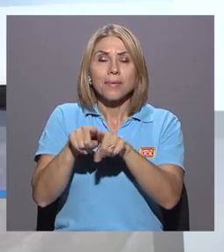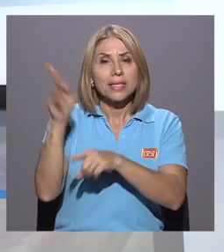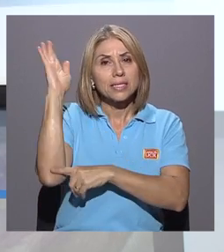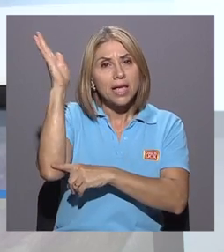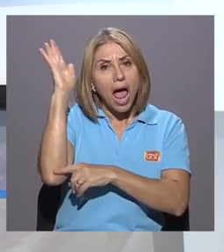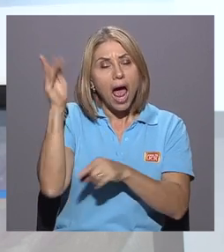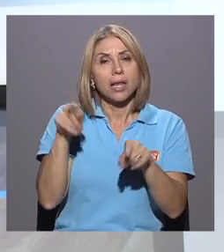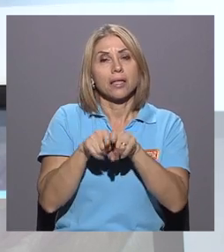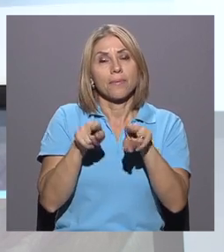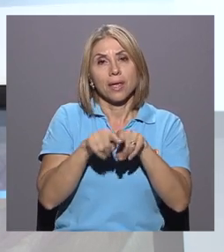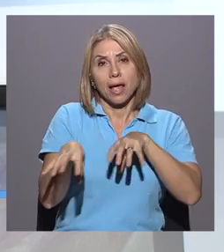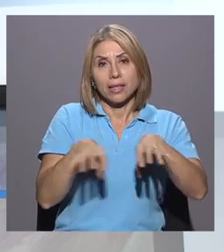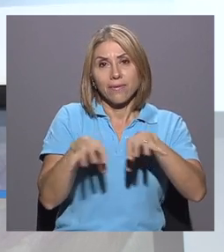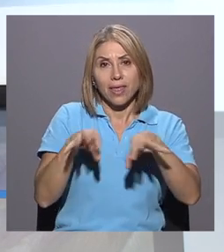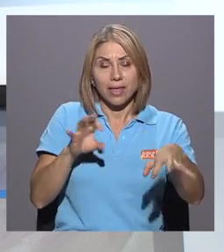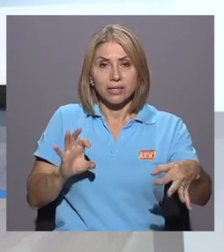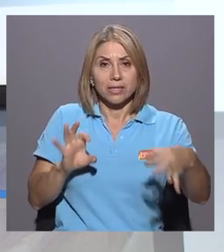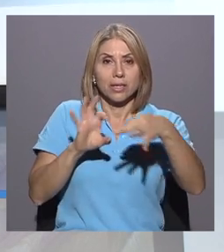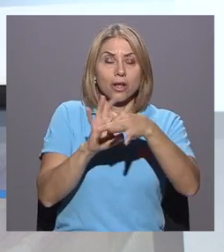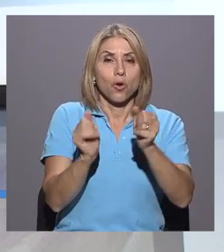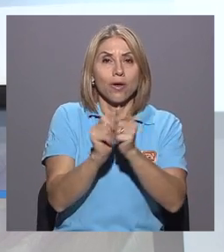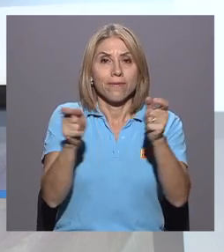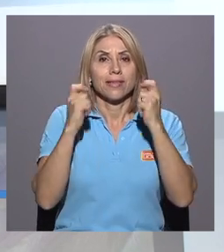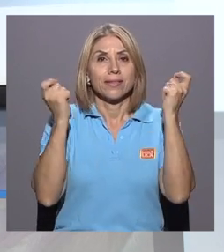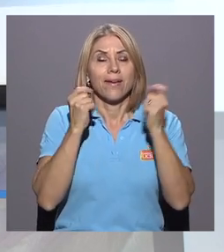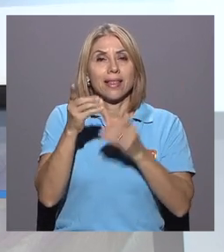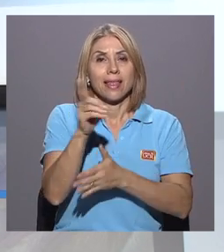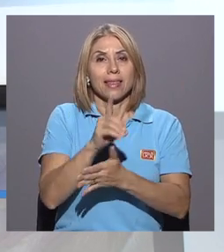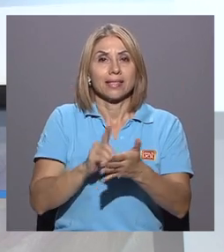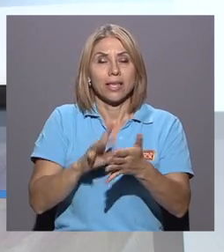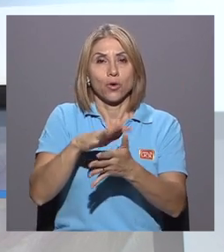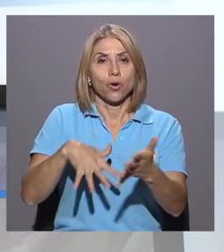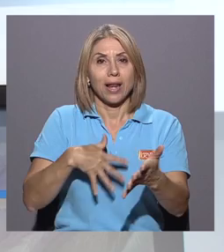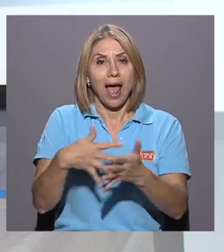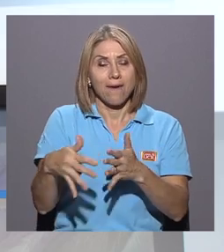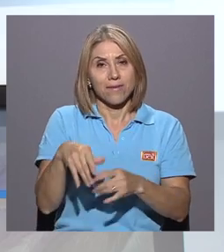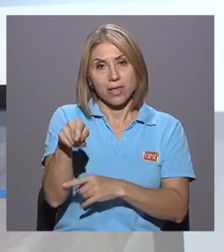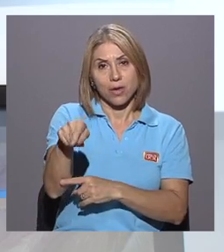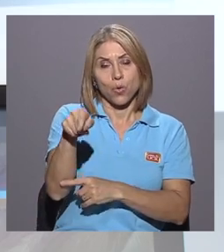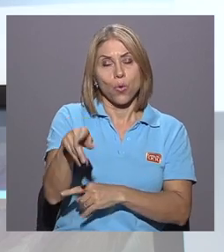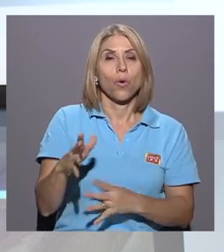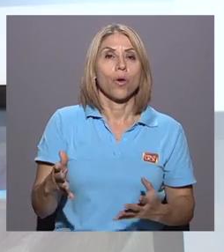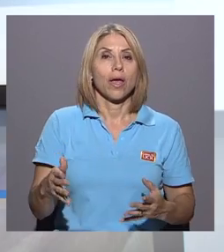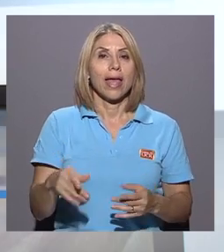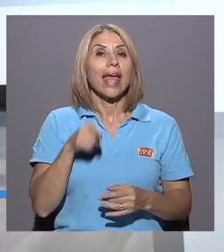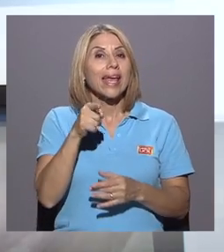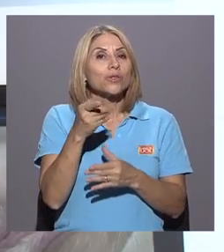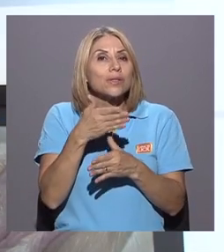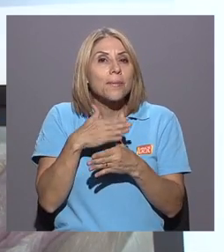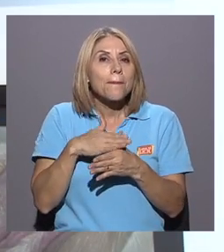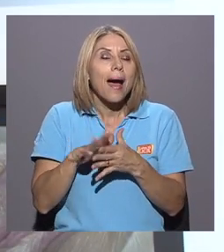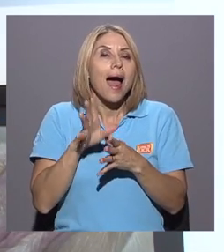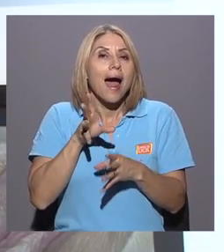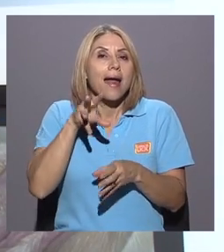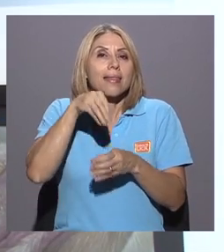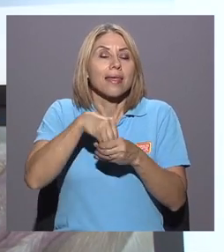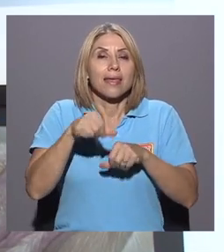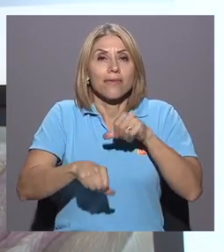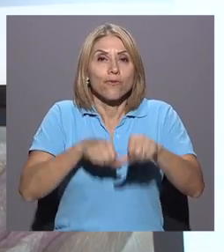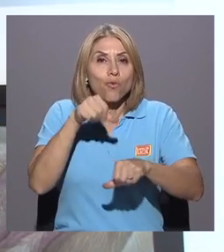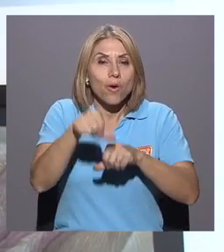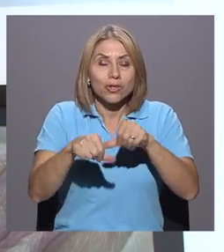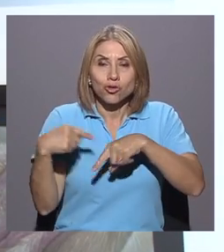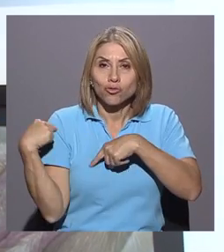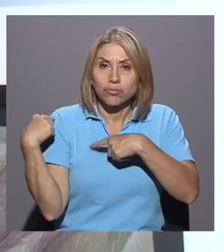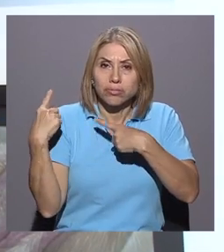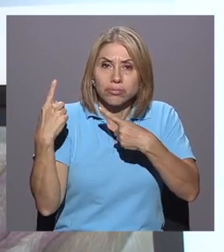actividades dentro del marco del Festival de Diseño Gráfico que acuñamos ahí en la sede y pues es parte de los esfuerzos que estamos haciendo y hemos venido